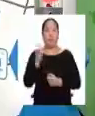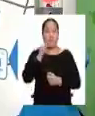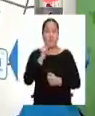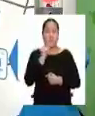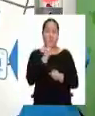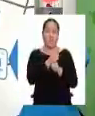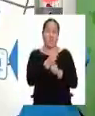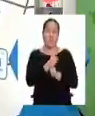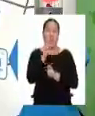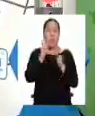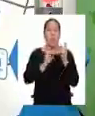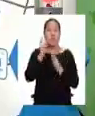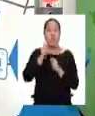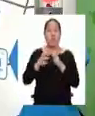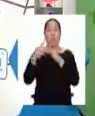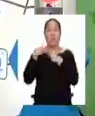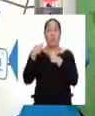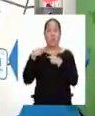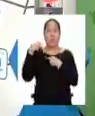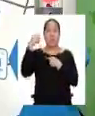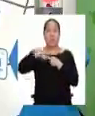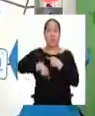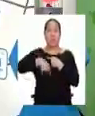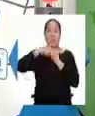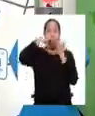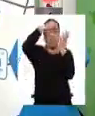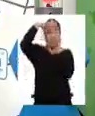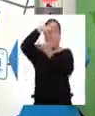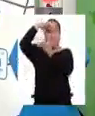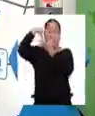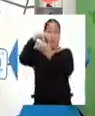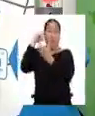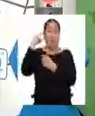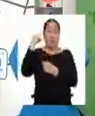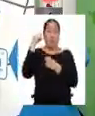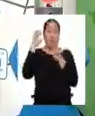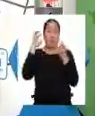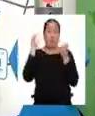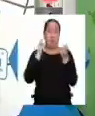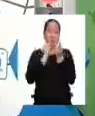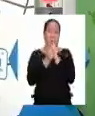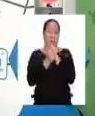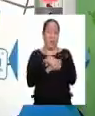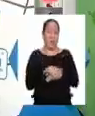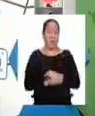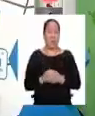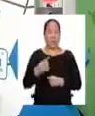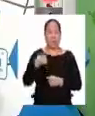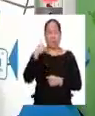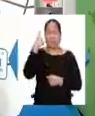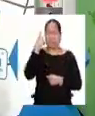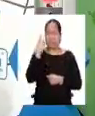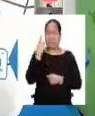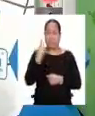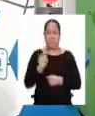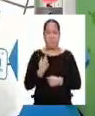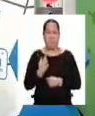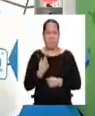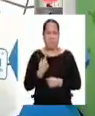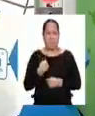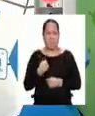humanos somos los responsables de este clima impredecible. Lo que me lleva a preguntarme, ¿realmente somos una